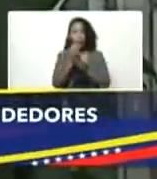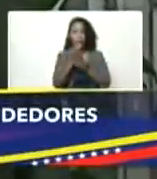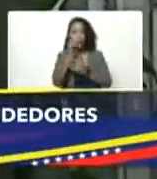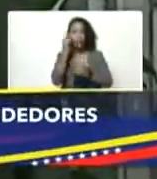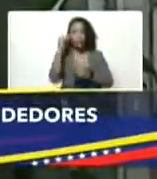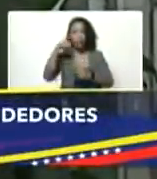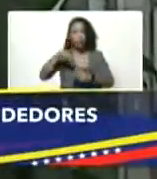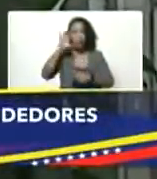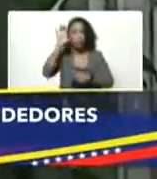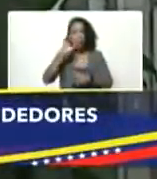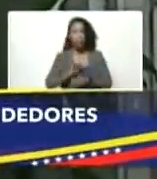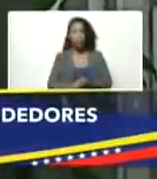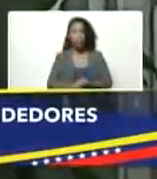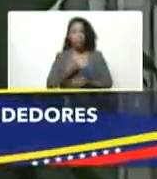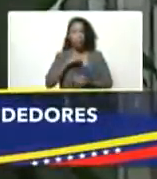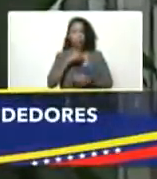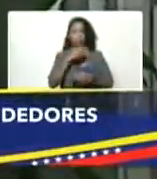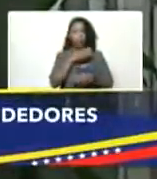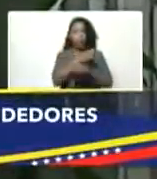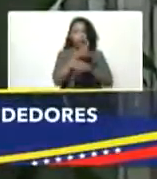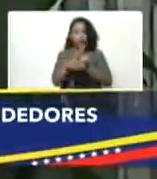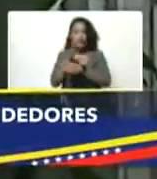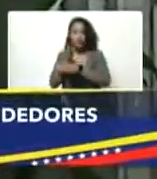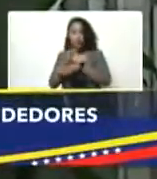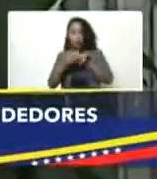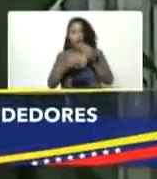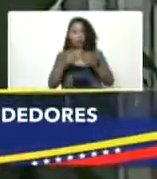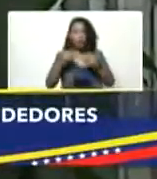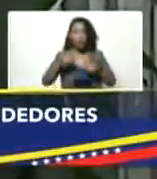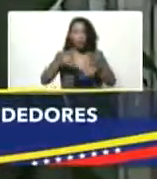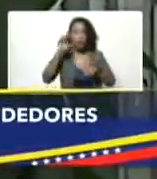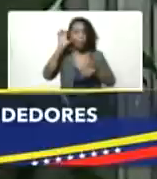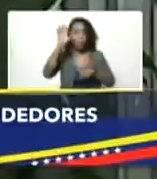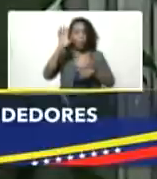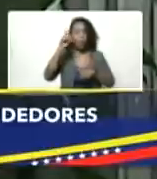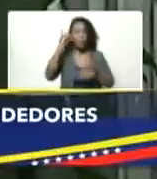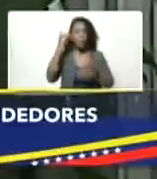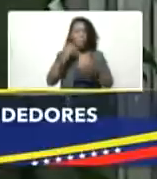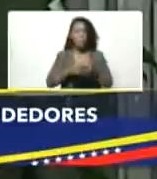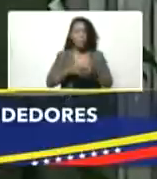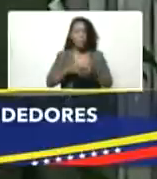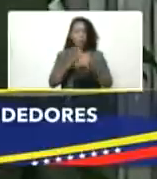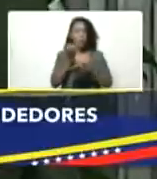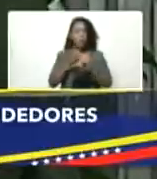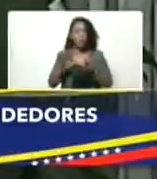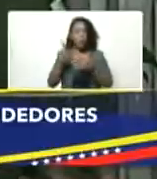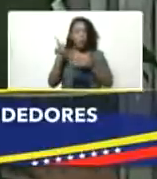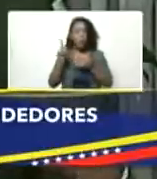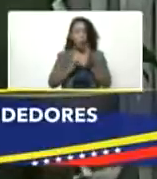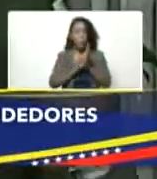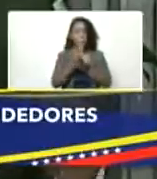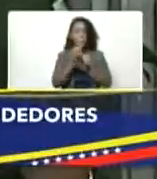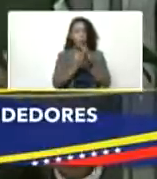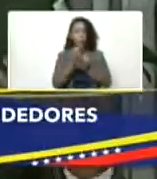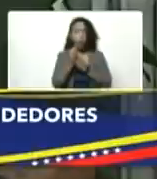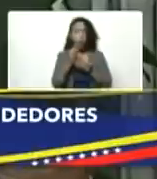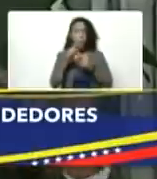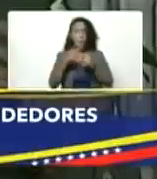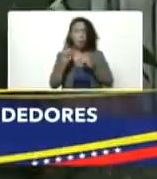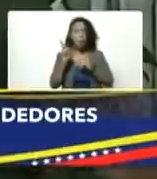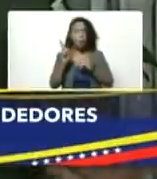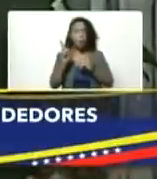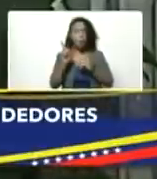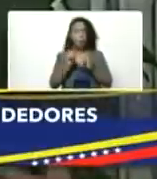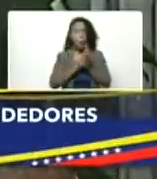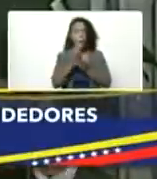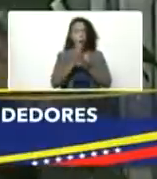de la patria. Hemos recorrido prácticamente todo el país, entregando más de 1,000 créditos a estos emprendedores, pero que son emprendedores